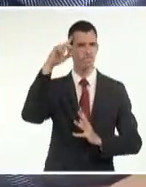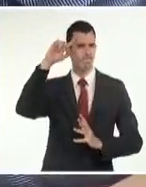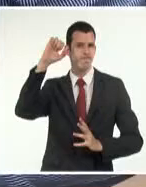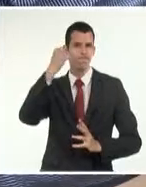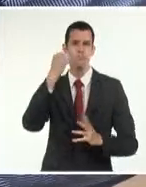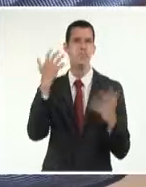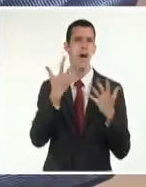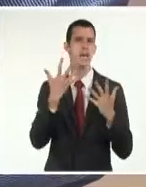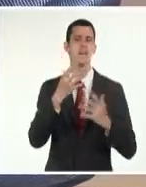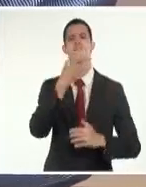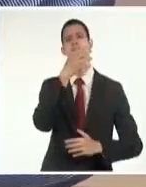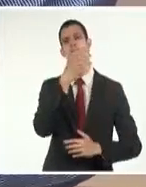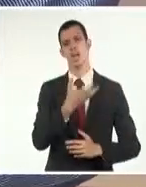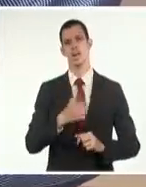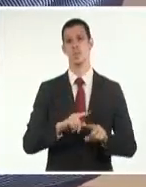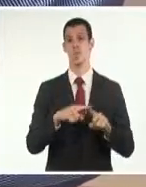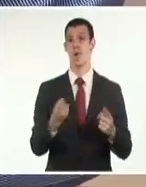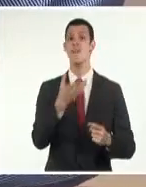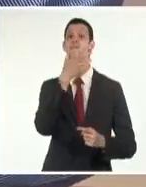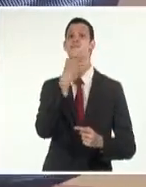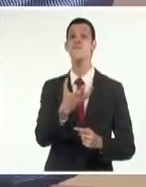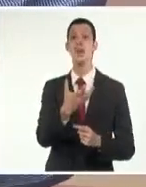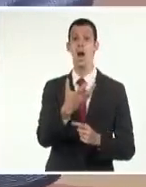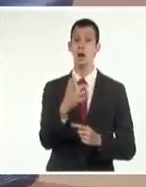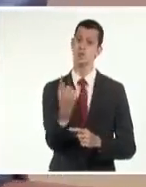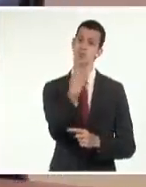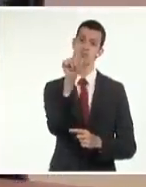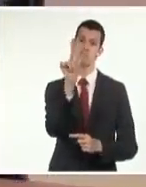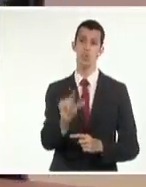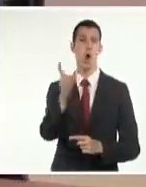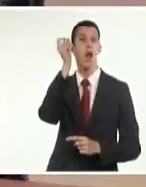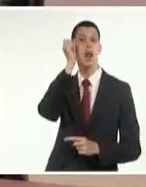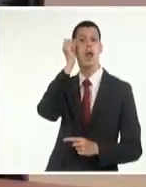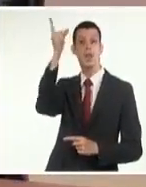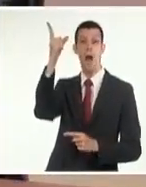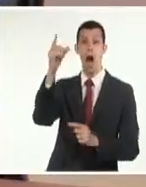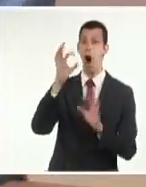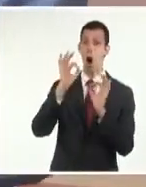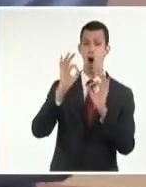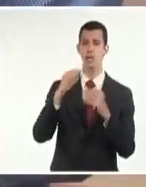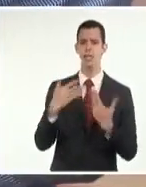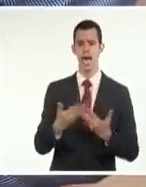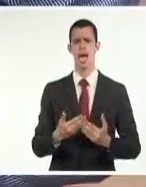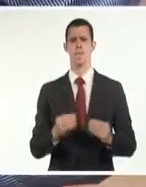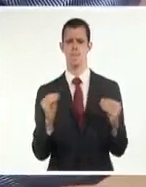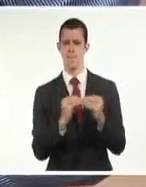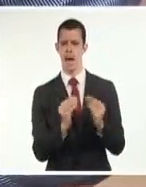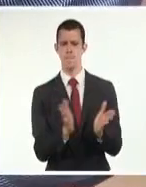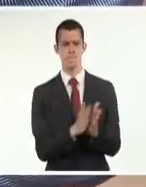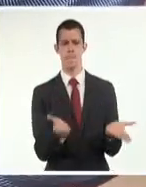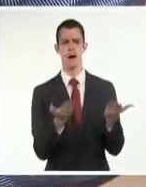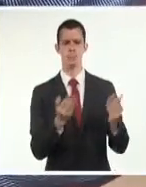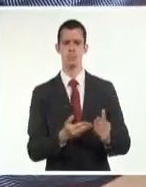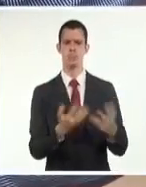al desarrollo de la biotecnología en Cuba, después a las ideas de perfeccionamiento que